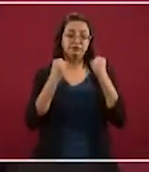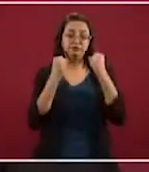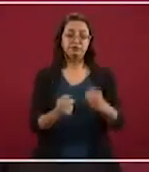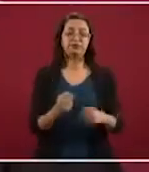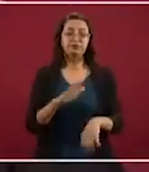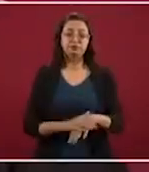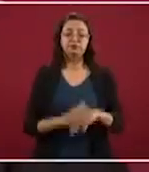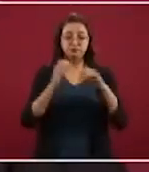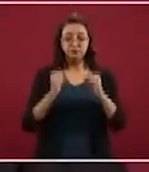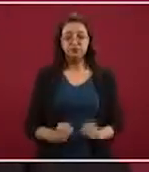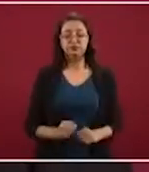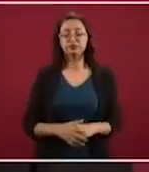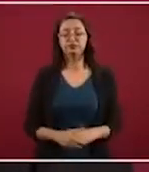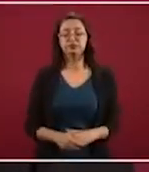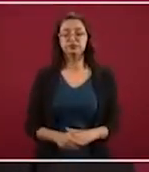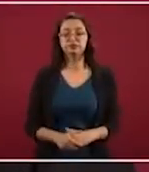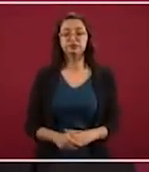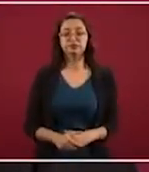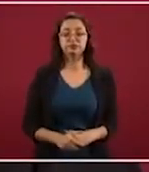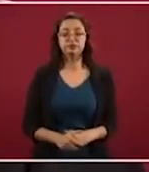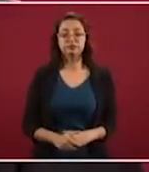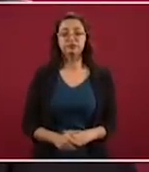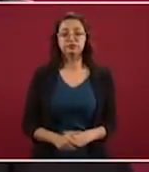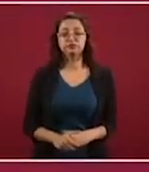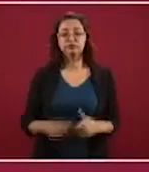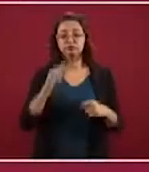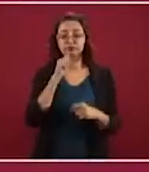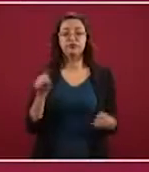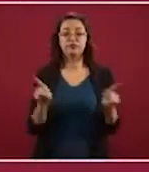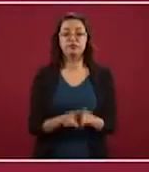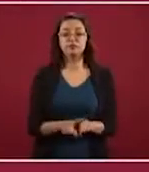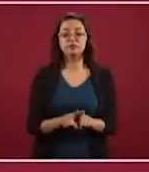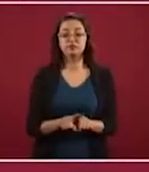consolide. Además, el director